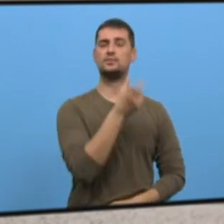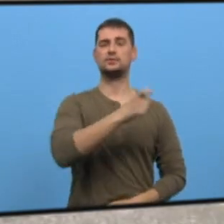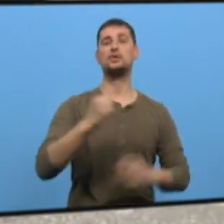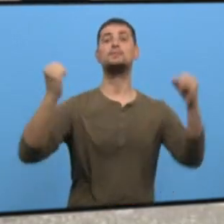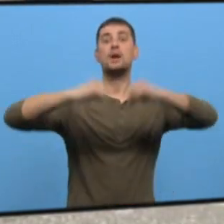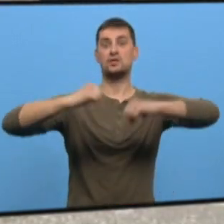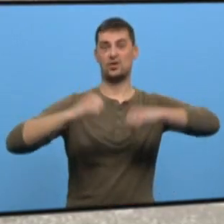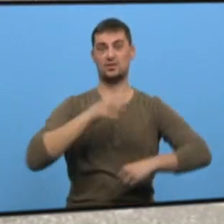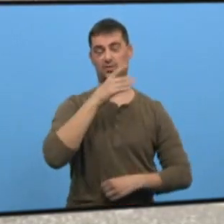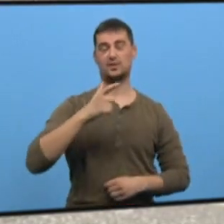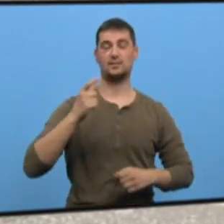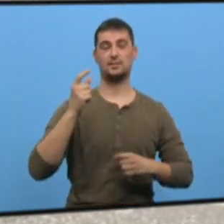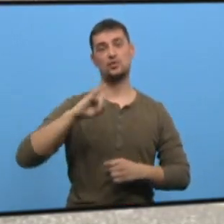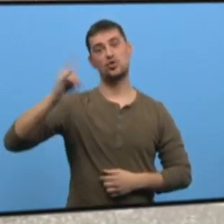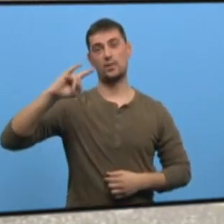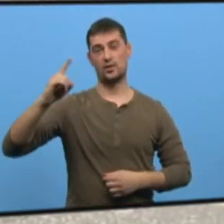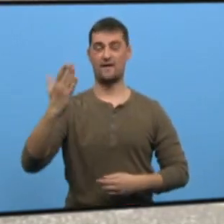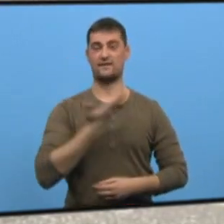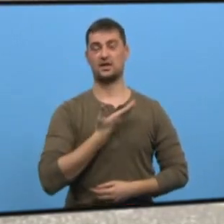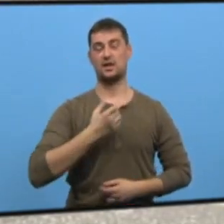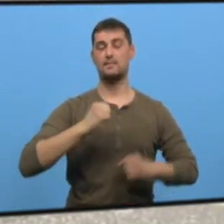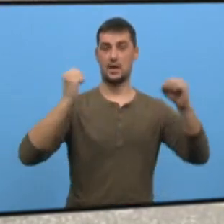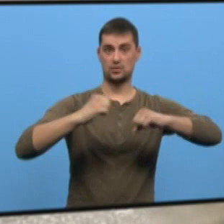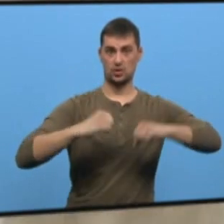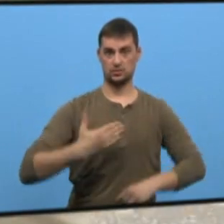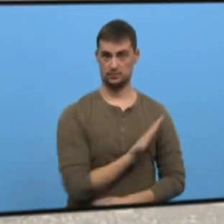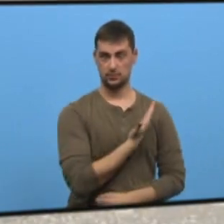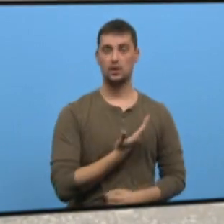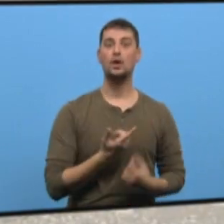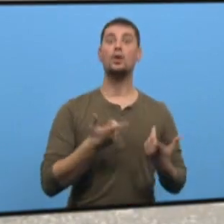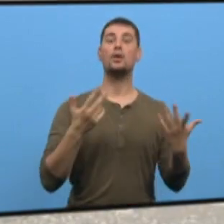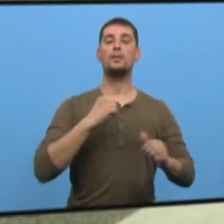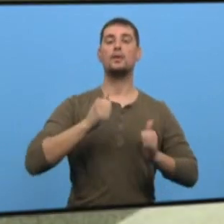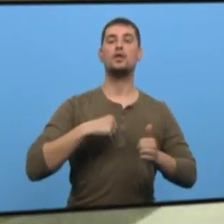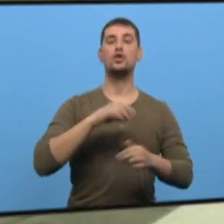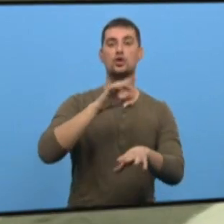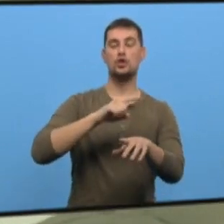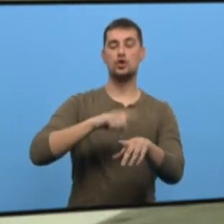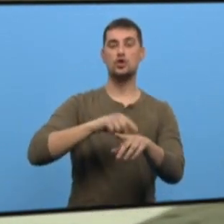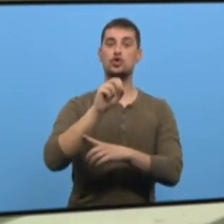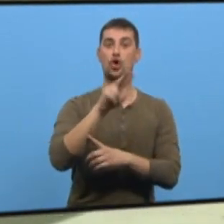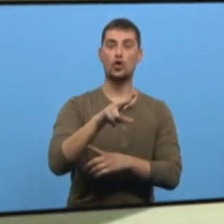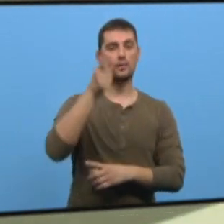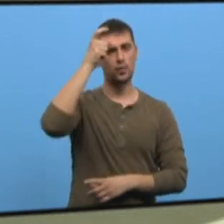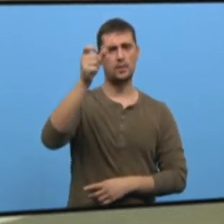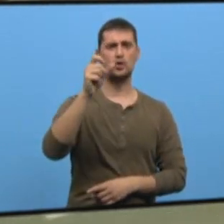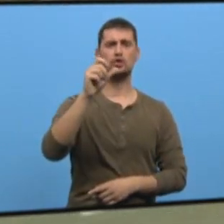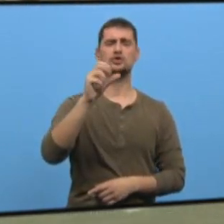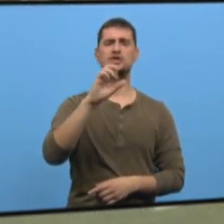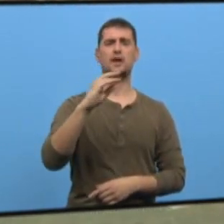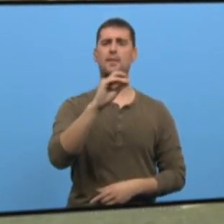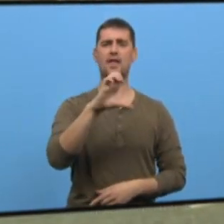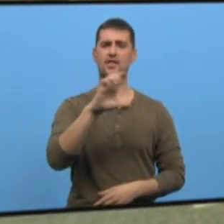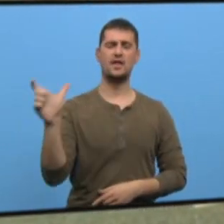Galicia por este tipo de accidentes a primera delas será o vindo xoves 12 na biblioteca municipal de xermade e a segunda o venres tambén